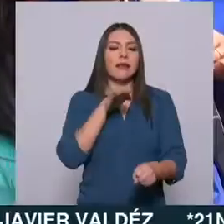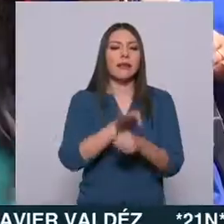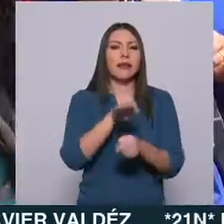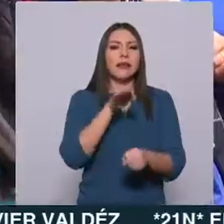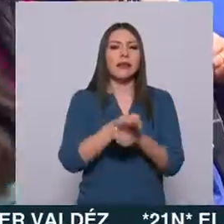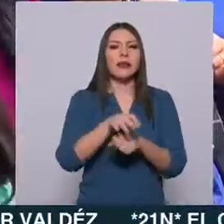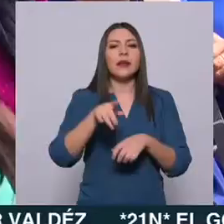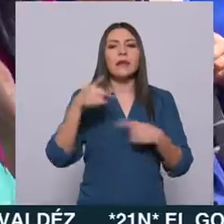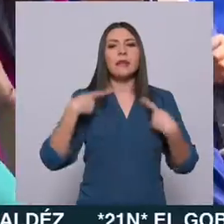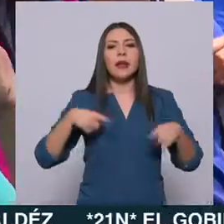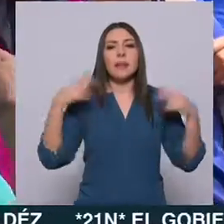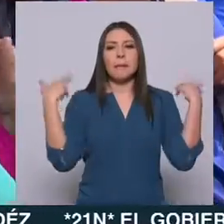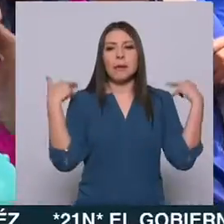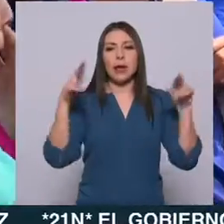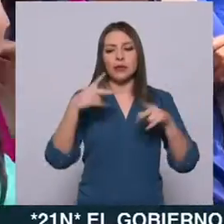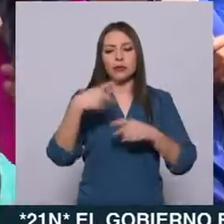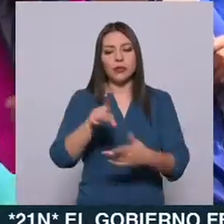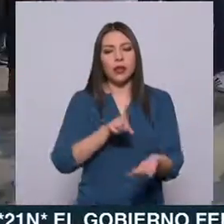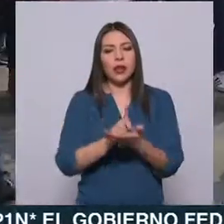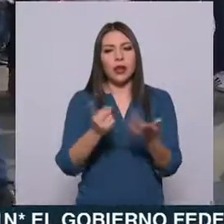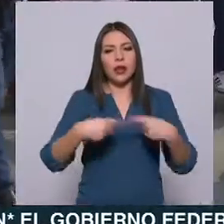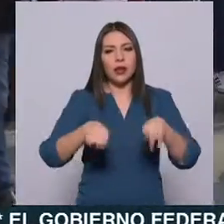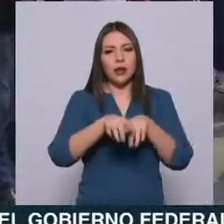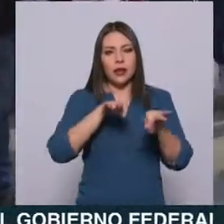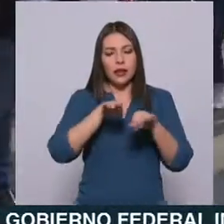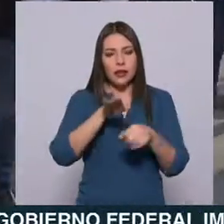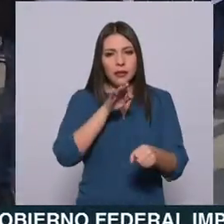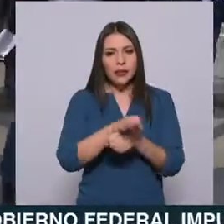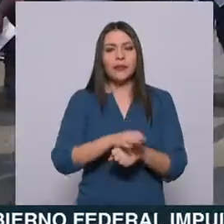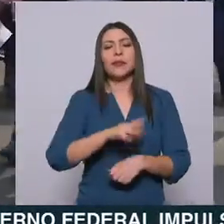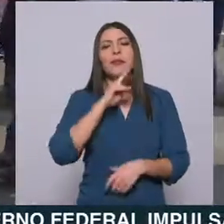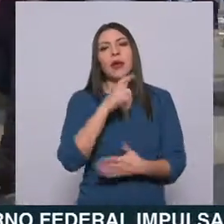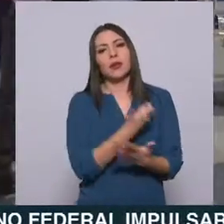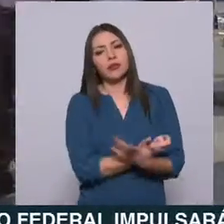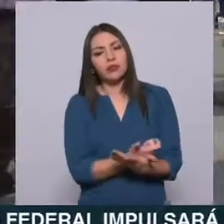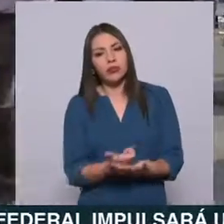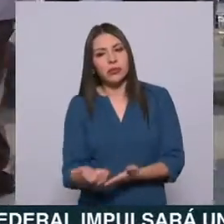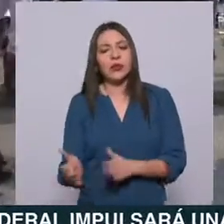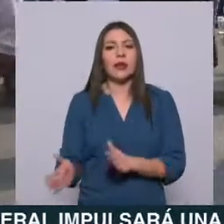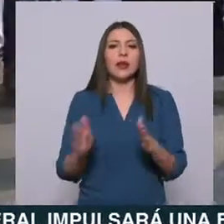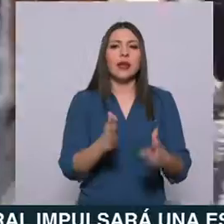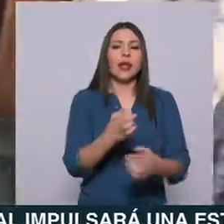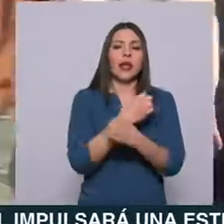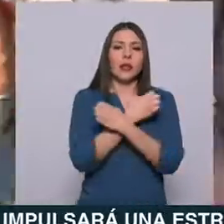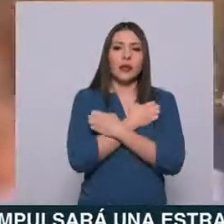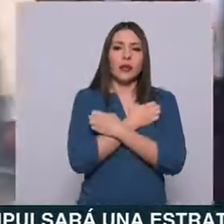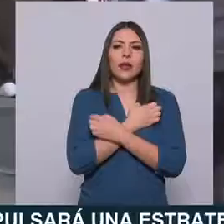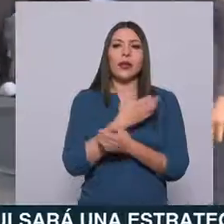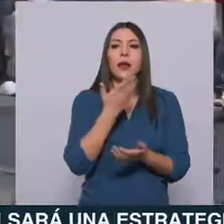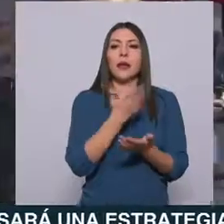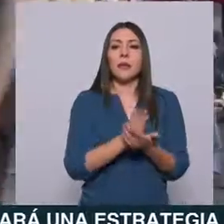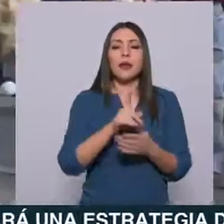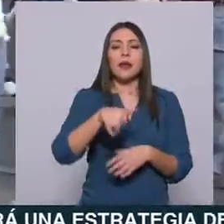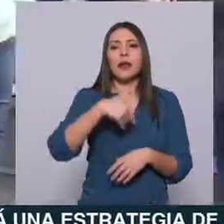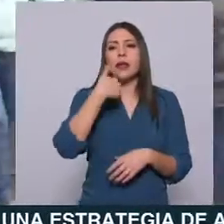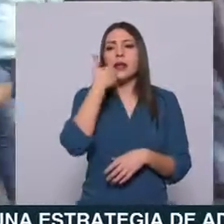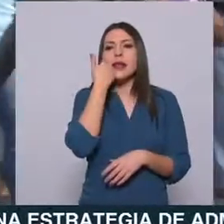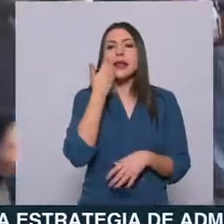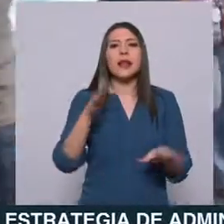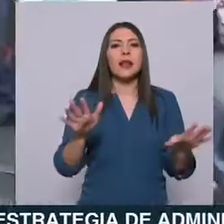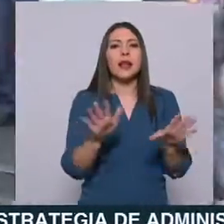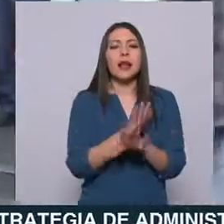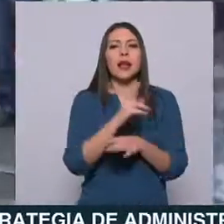de la educación, mejores condiciones salariales, de educación y coyunturalmente es la abrogación de la